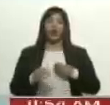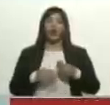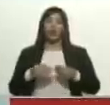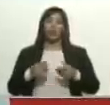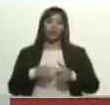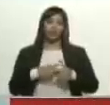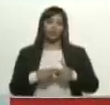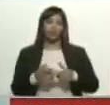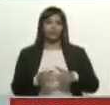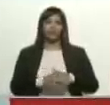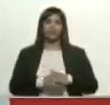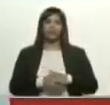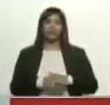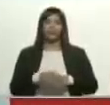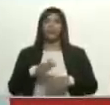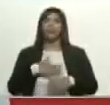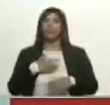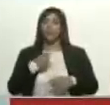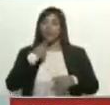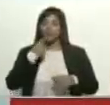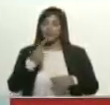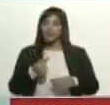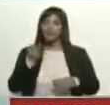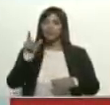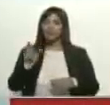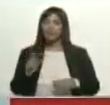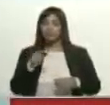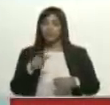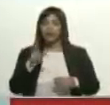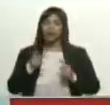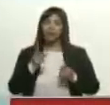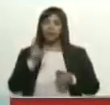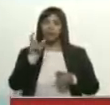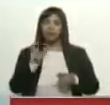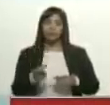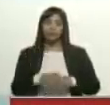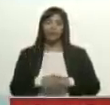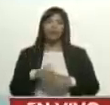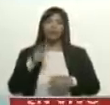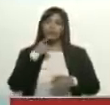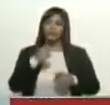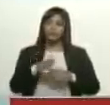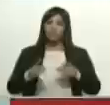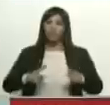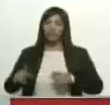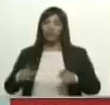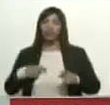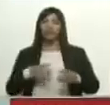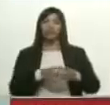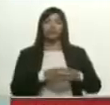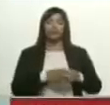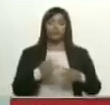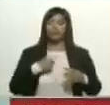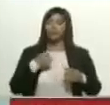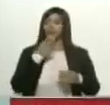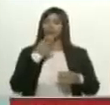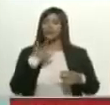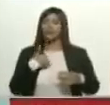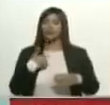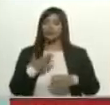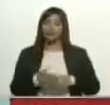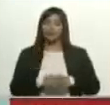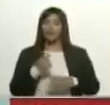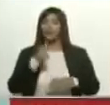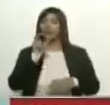entonces podemos calificar que alguien sea dirigente sindical? Es como que